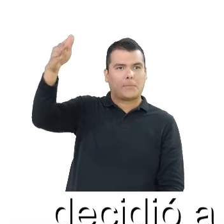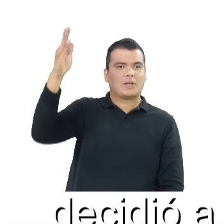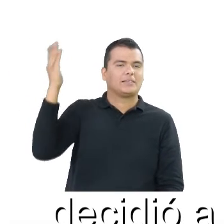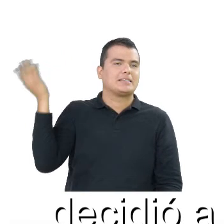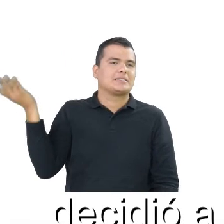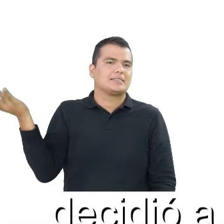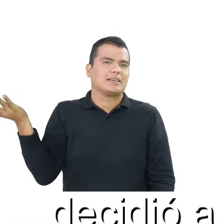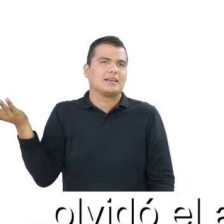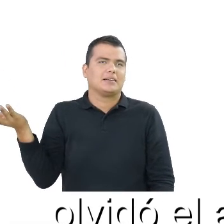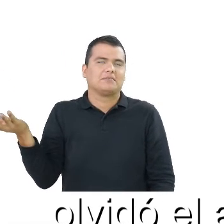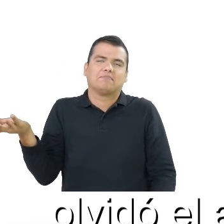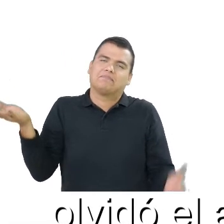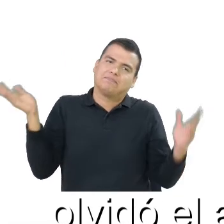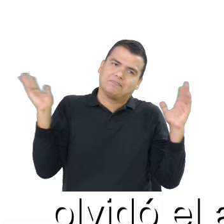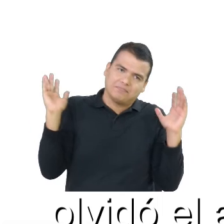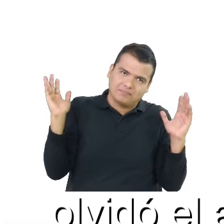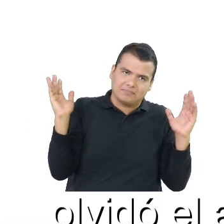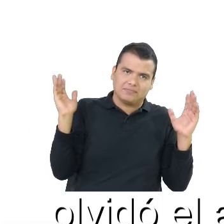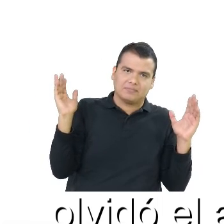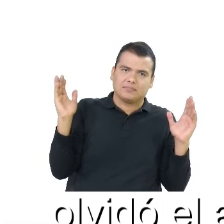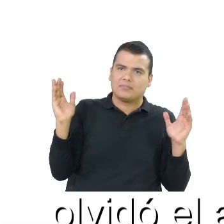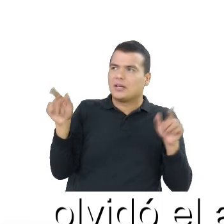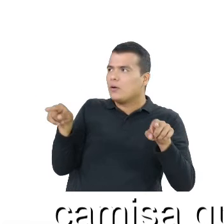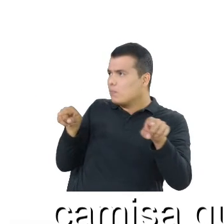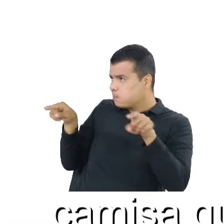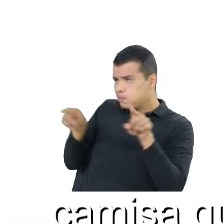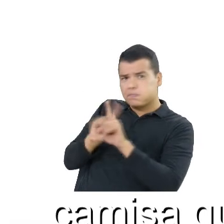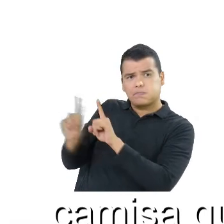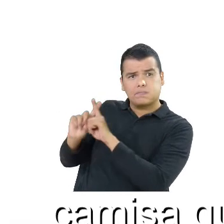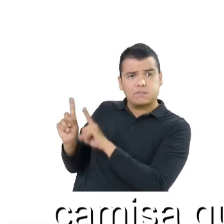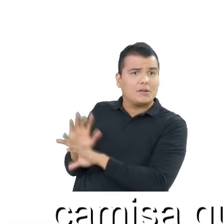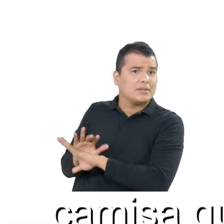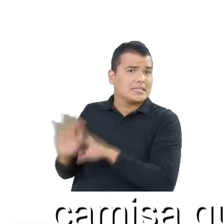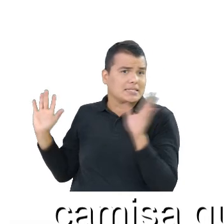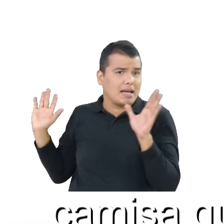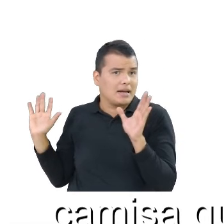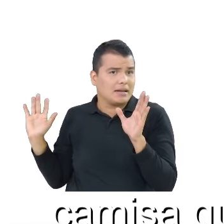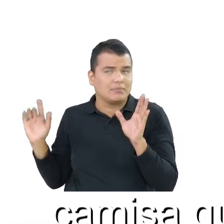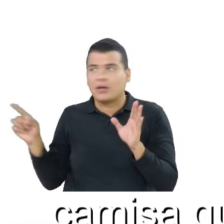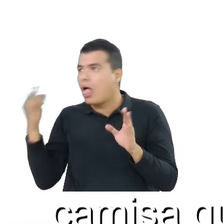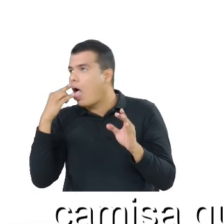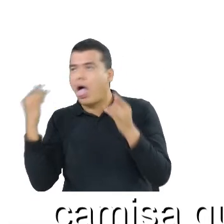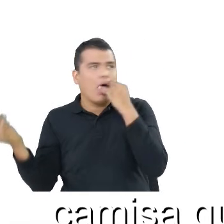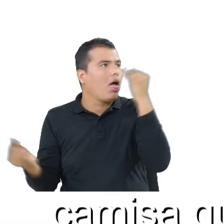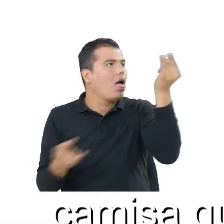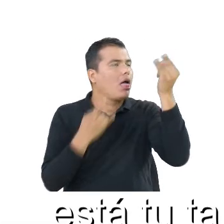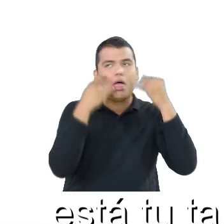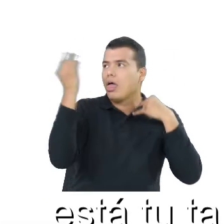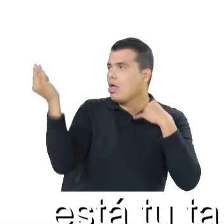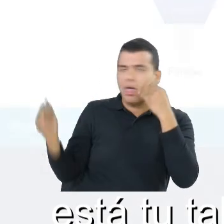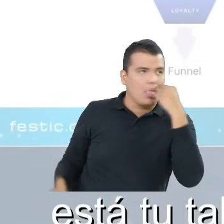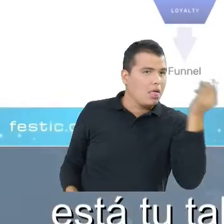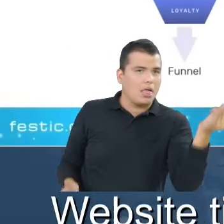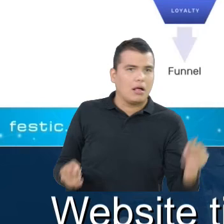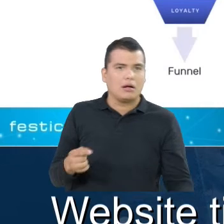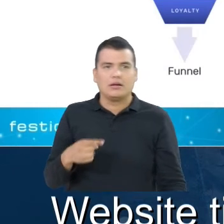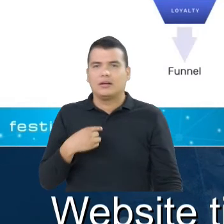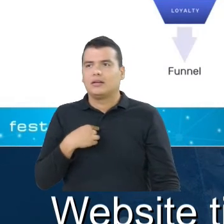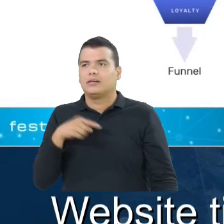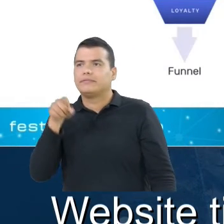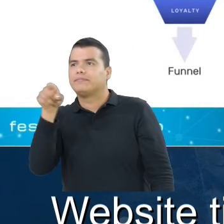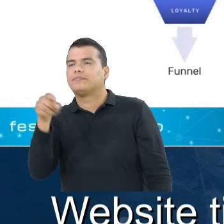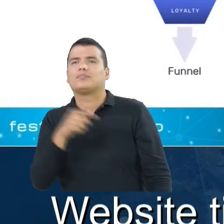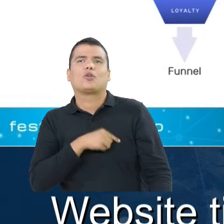ya no está tu talla, en fin. Eso es un website. Un website tiene tantas distracciones que la gente comienza a ir a una sección, a la